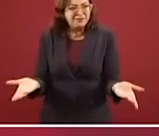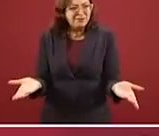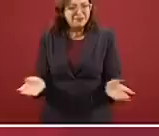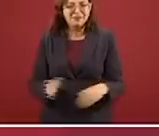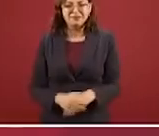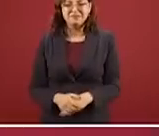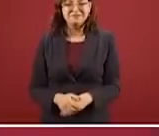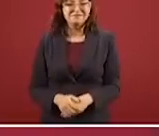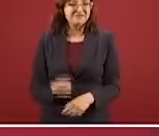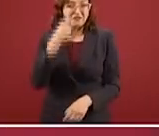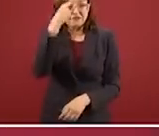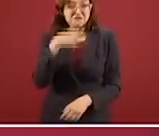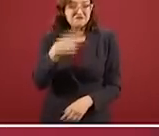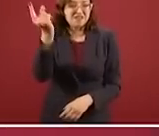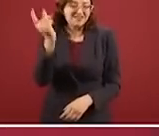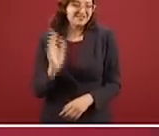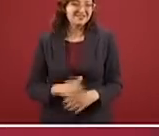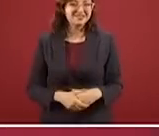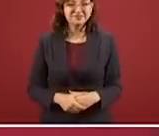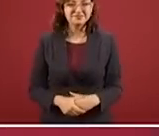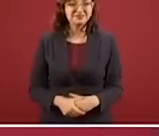Es sencillo.